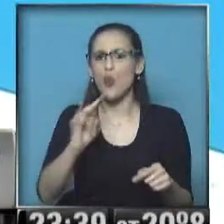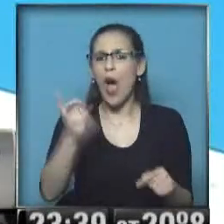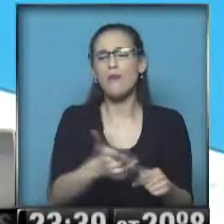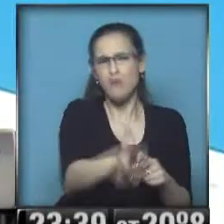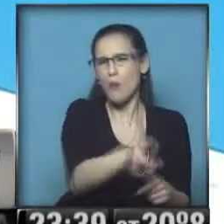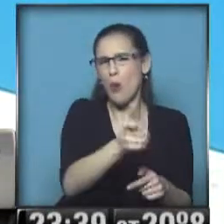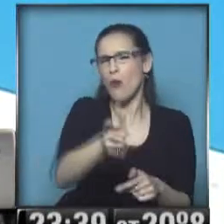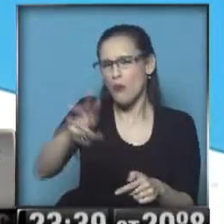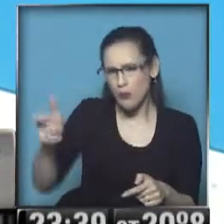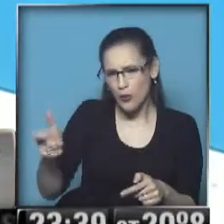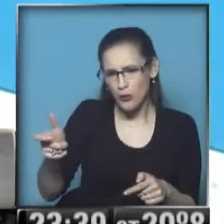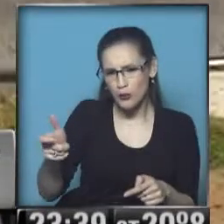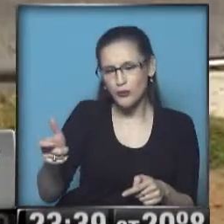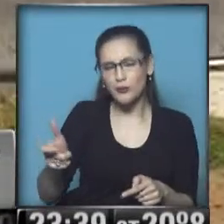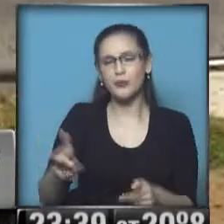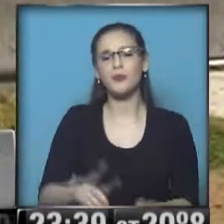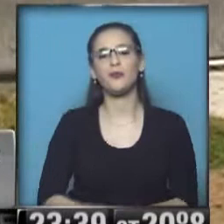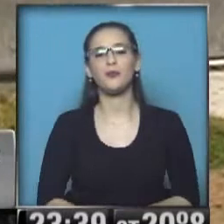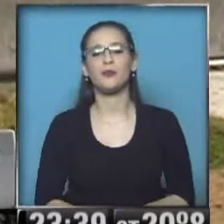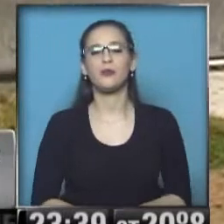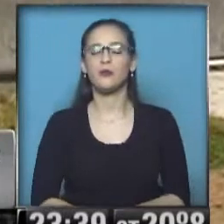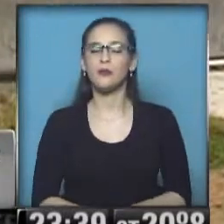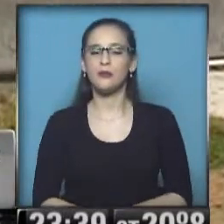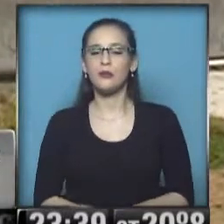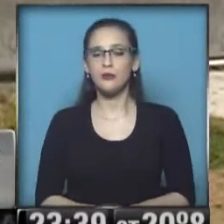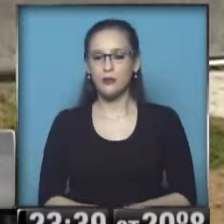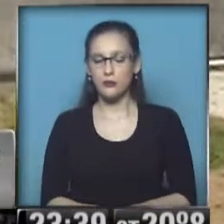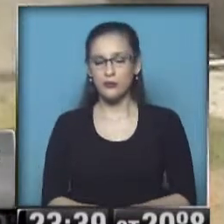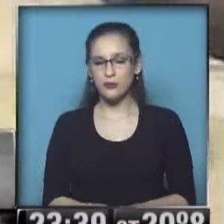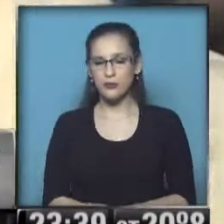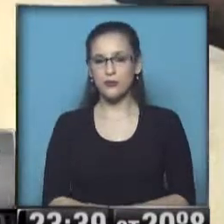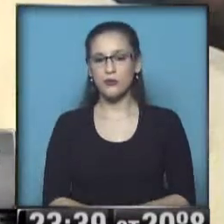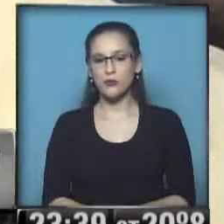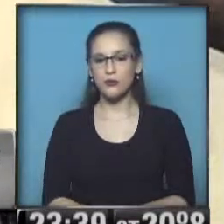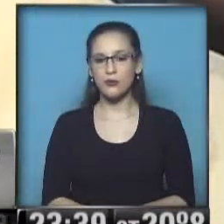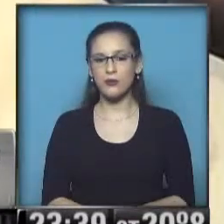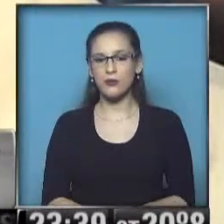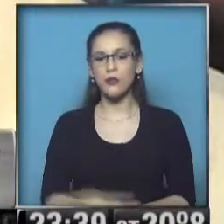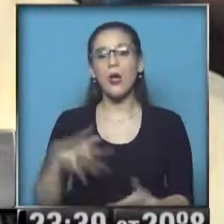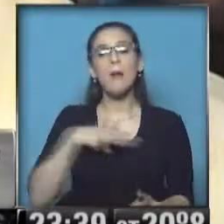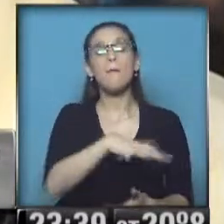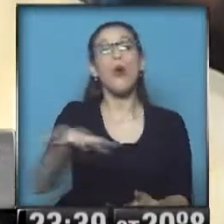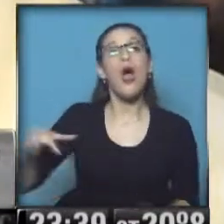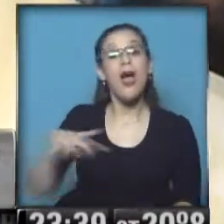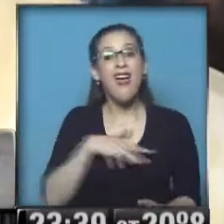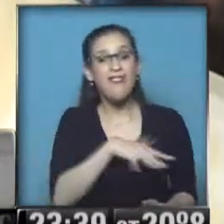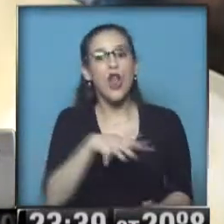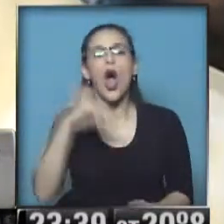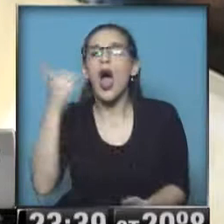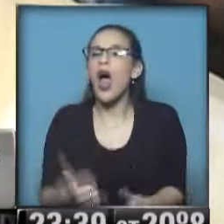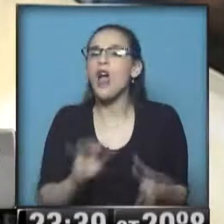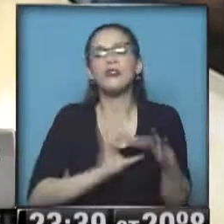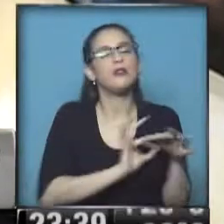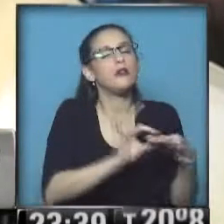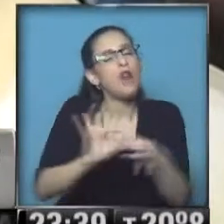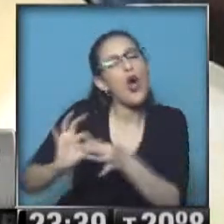lo que se conoce como la masacre de Trelew. Por un lado, seguimos encontrando en el pueblo de acá del sur la solidaridad y